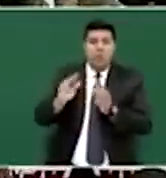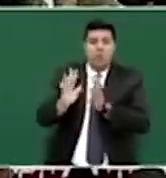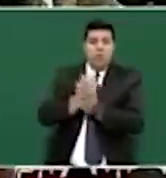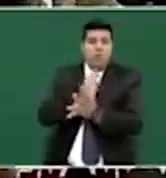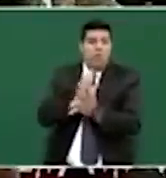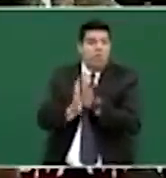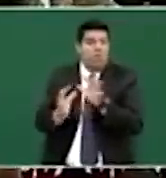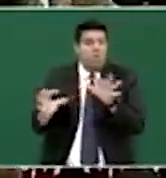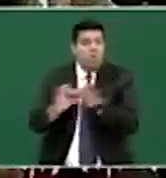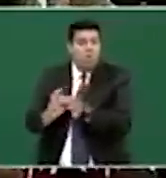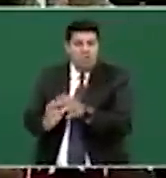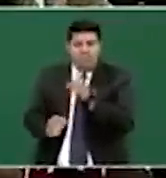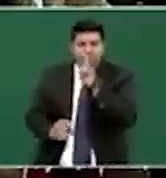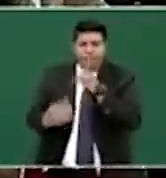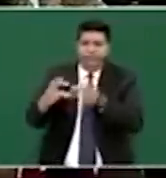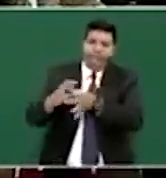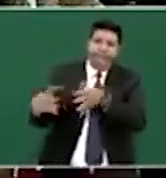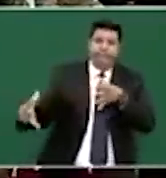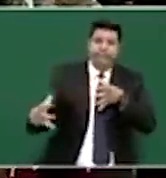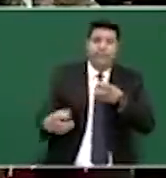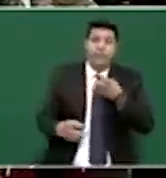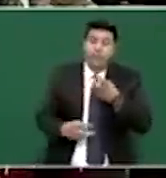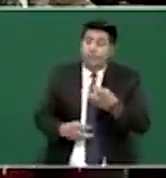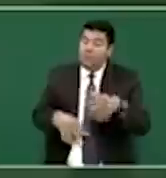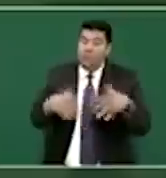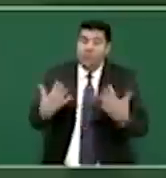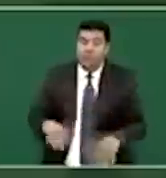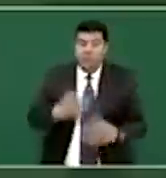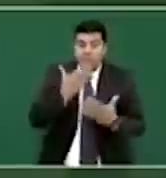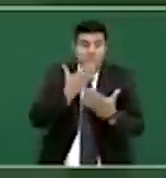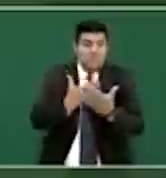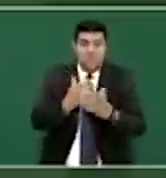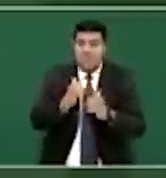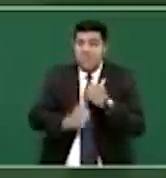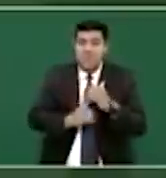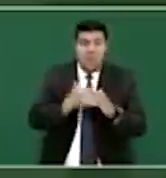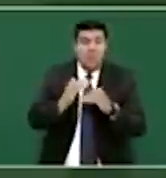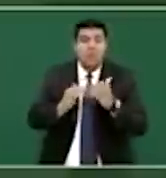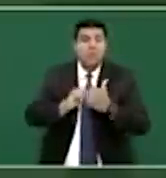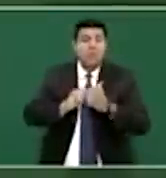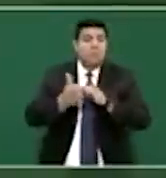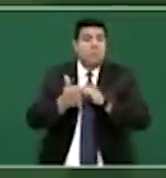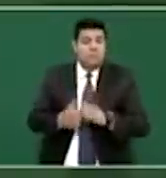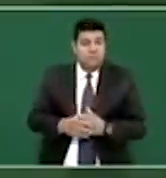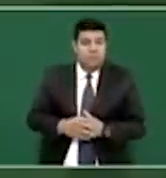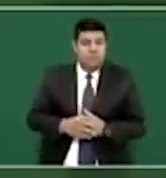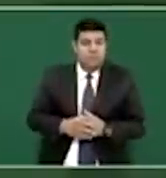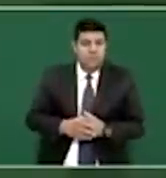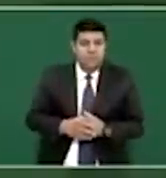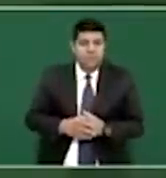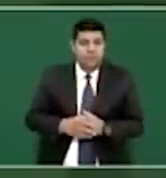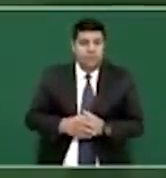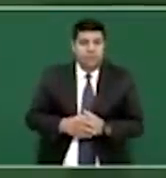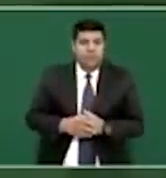complicidades, ya se ha avanzado. Se ha